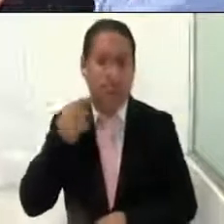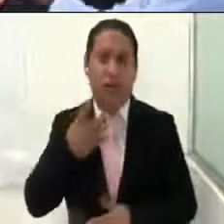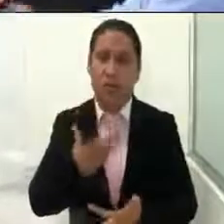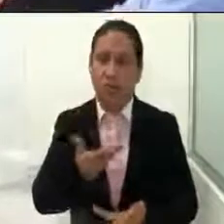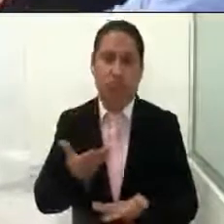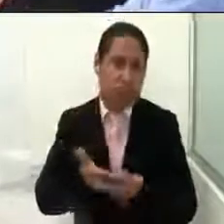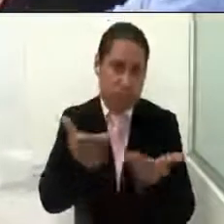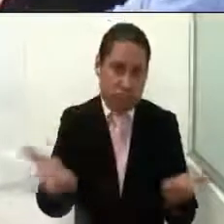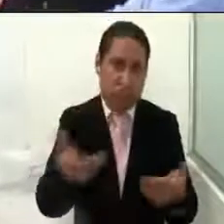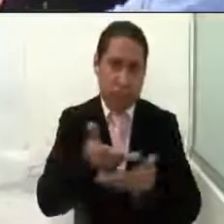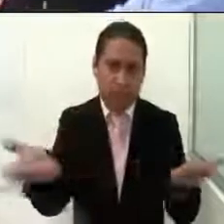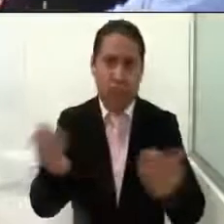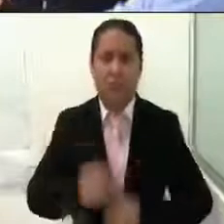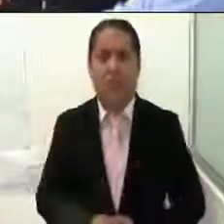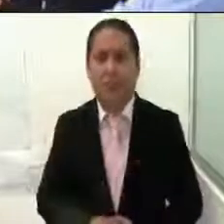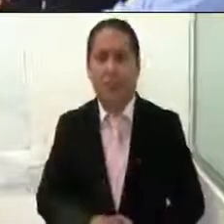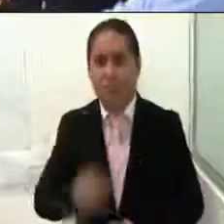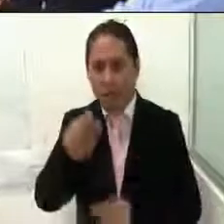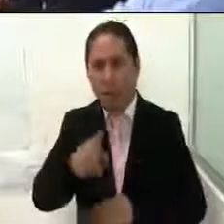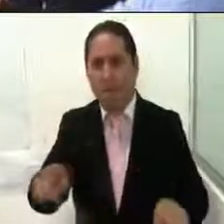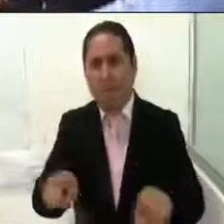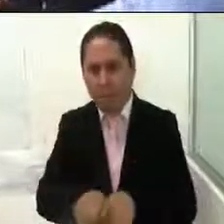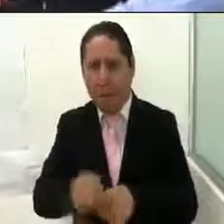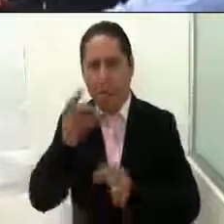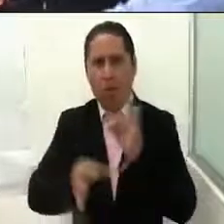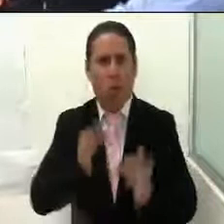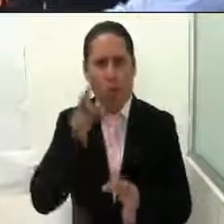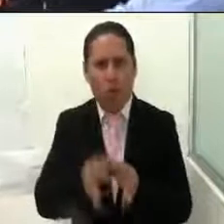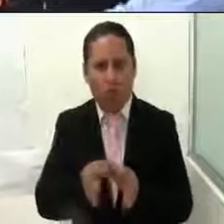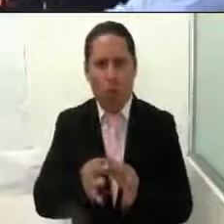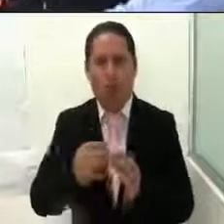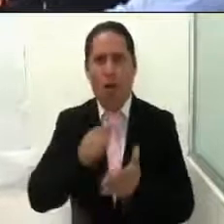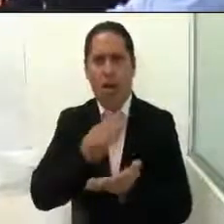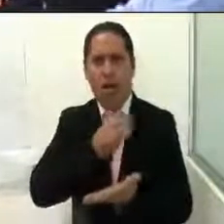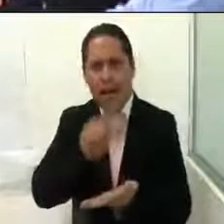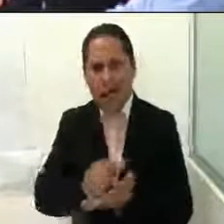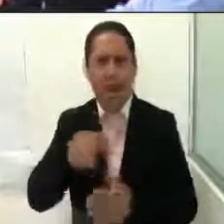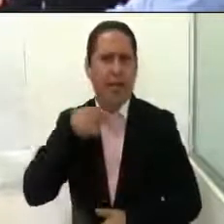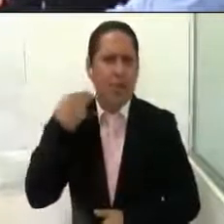esta institución asimismo en cumplimiento a la ley del notariado